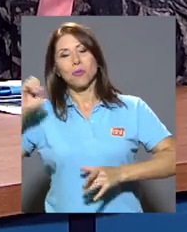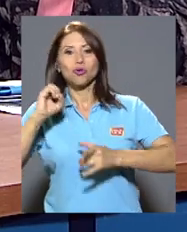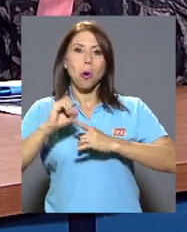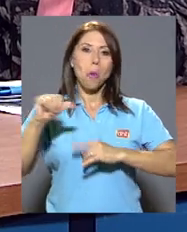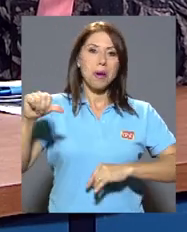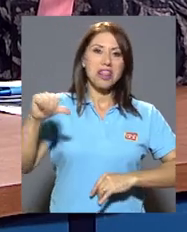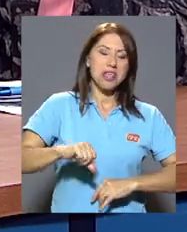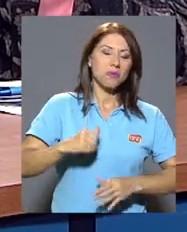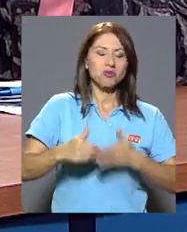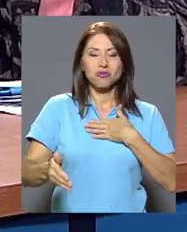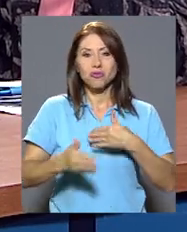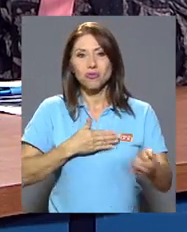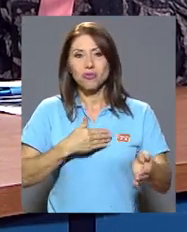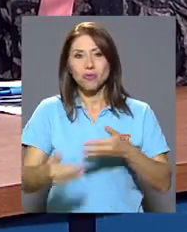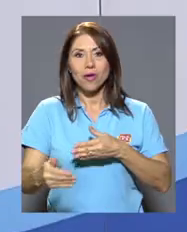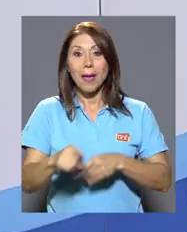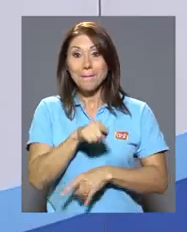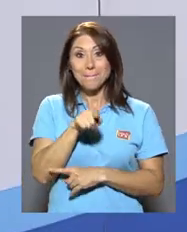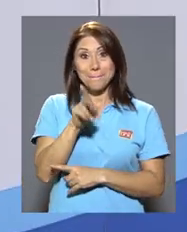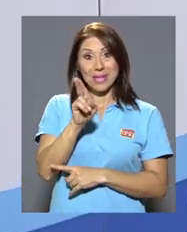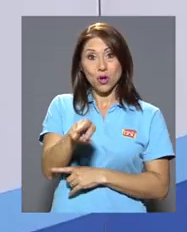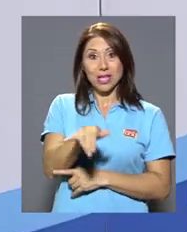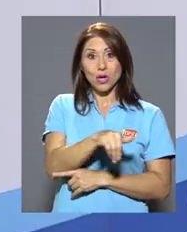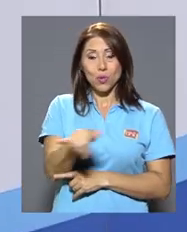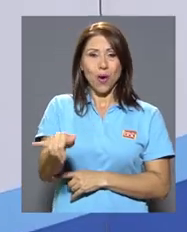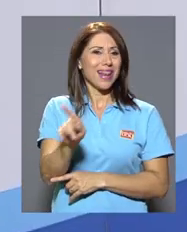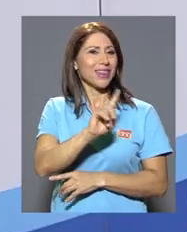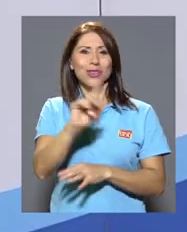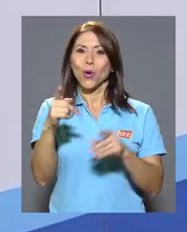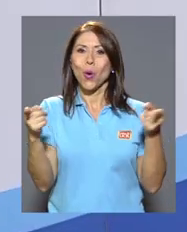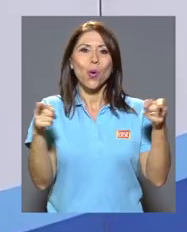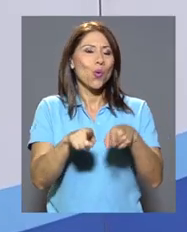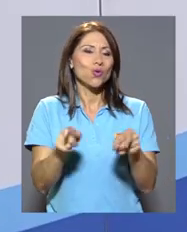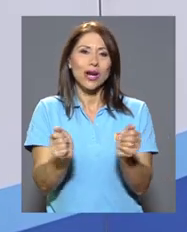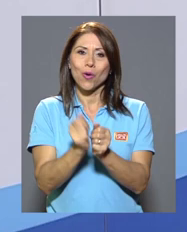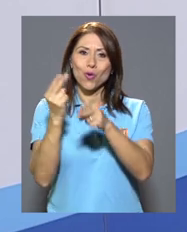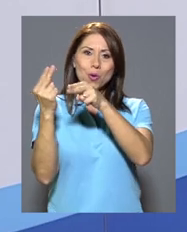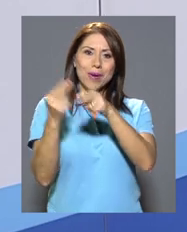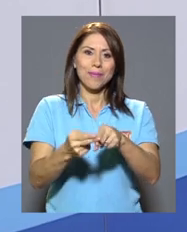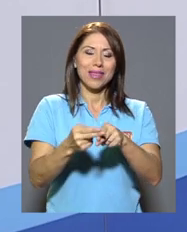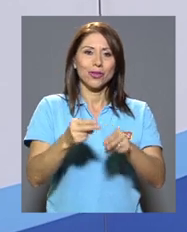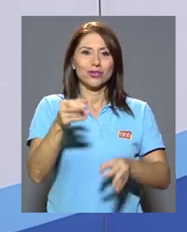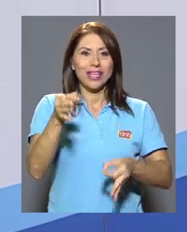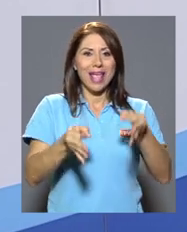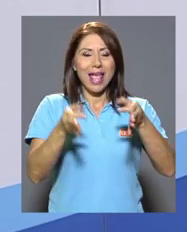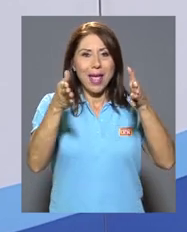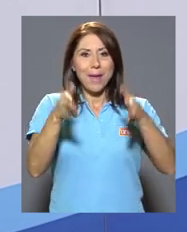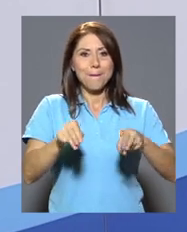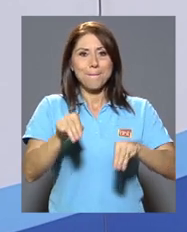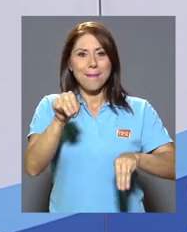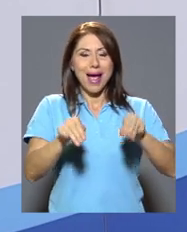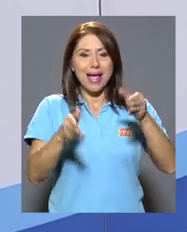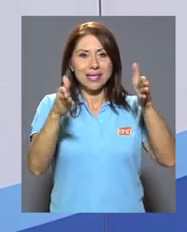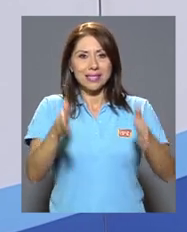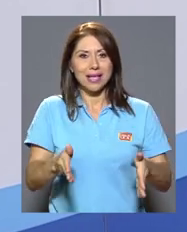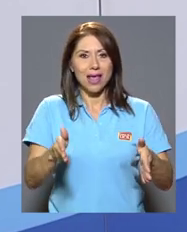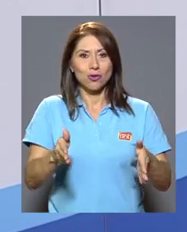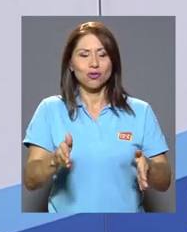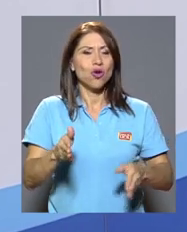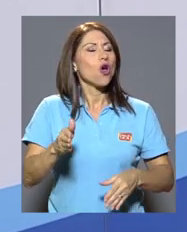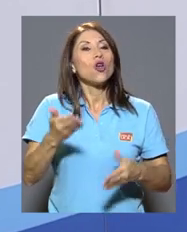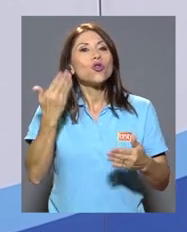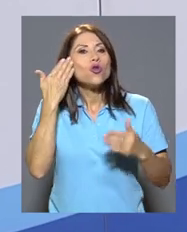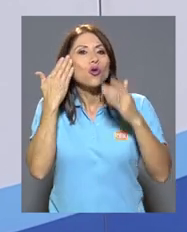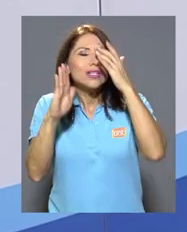lo mismo no ocurre en el caso los nombramientos de la estructura no hay forma de saber cómo un